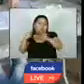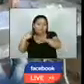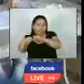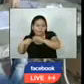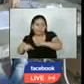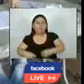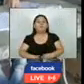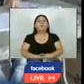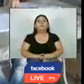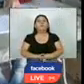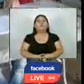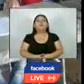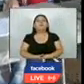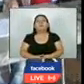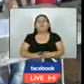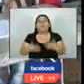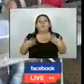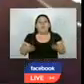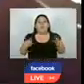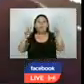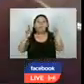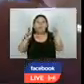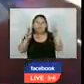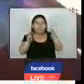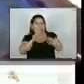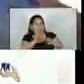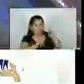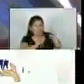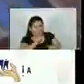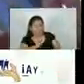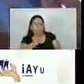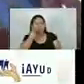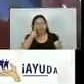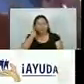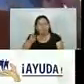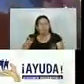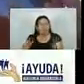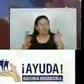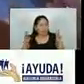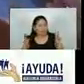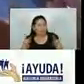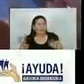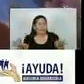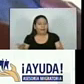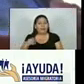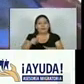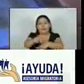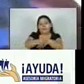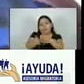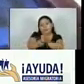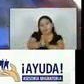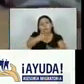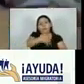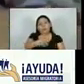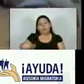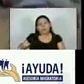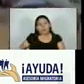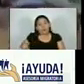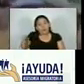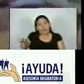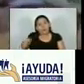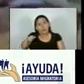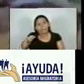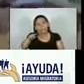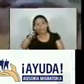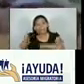electrónica remota. Excelente. Sobre este tema, magistrado, también vamos a escuchar las declaraciones del presidente de la Asamblea Legislativa, quien